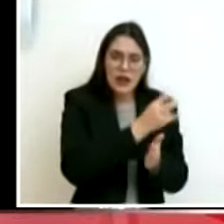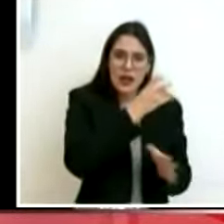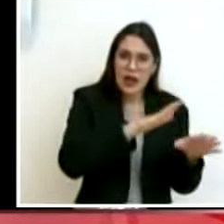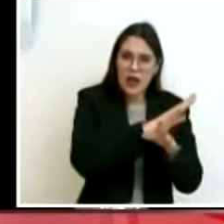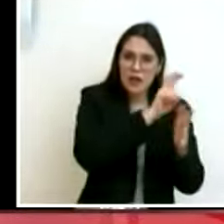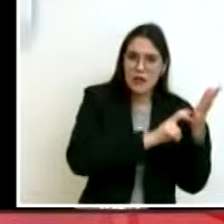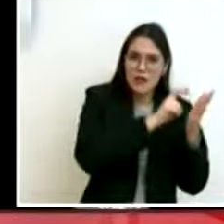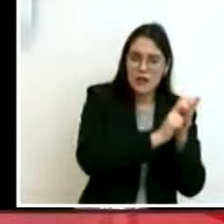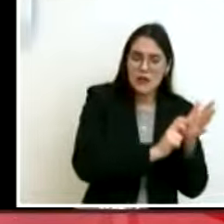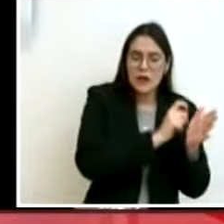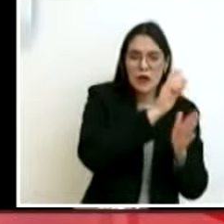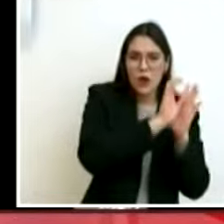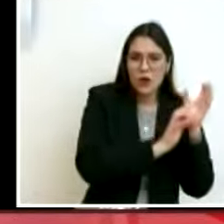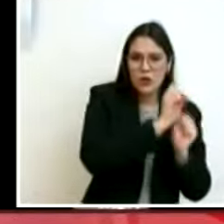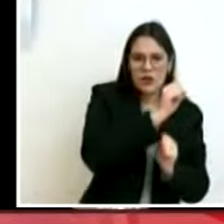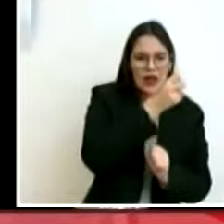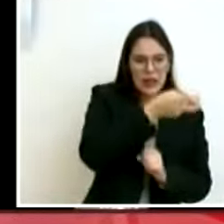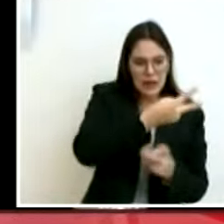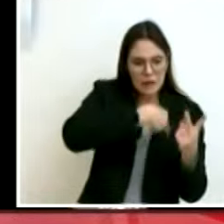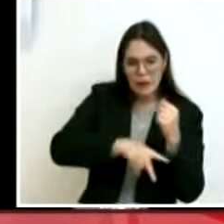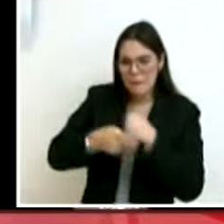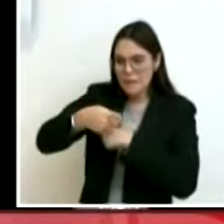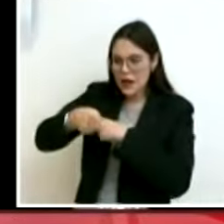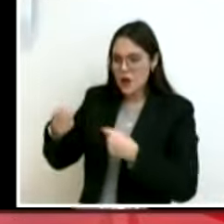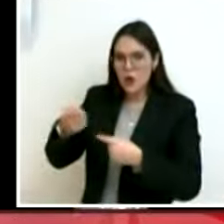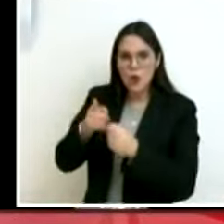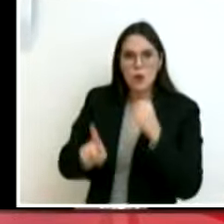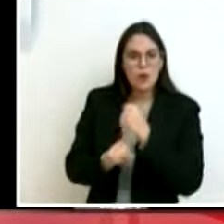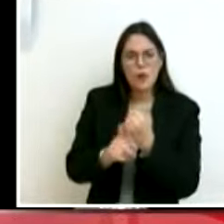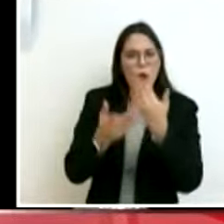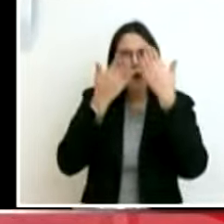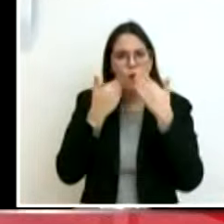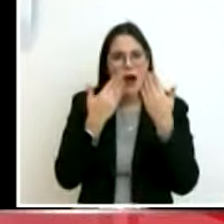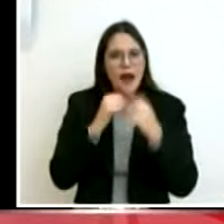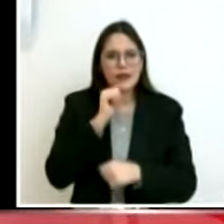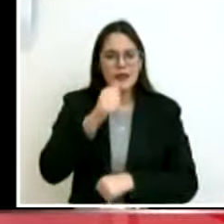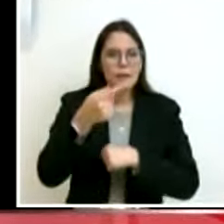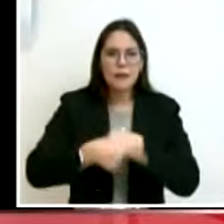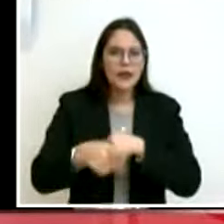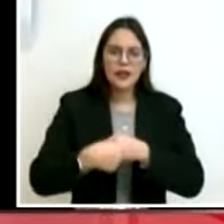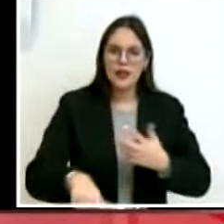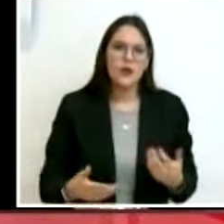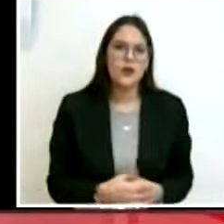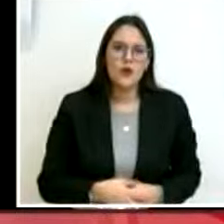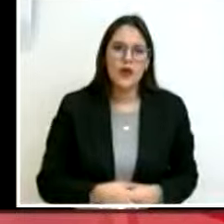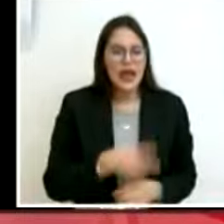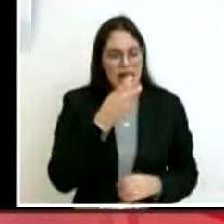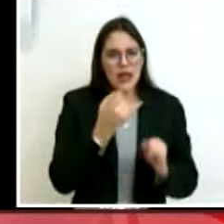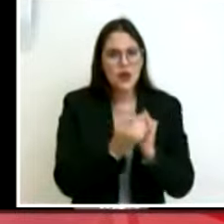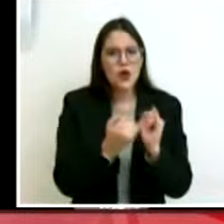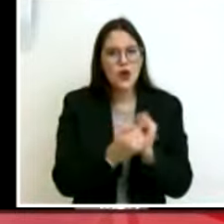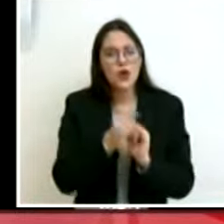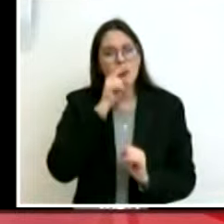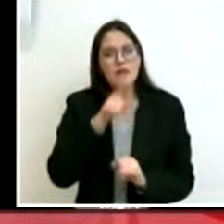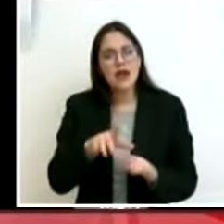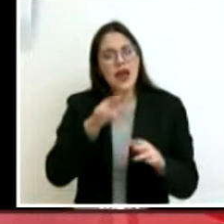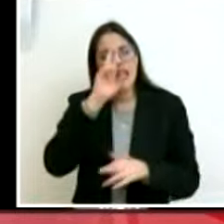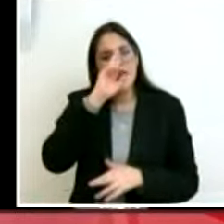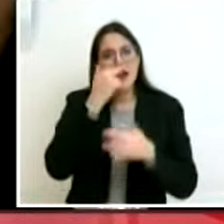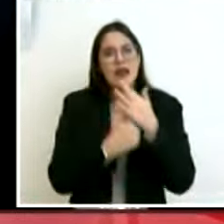comercio. Han manejado que la aprobación de la reforma, sobre todo en Poder Judicial, vulnera el capítulo 14